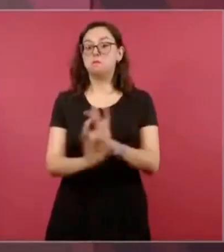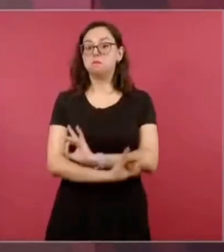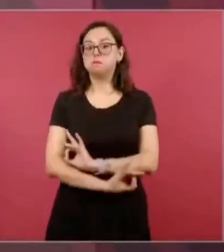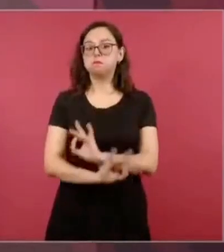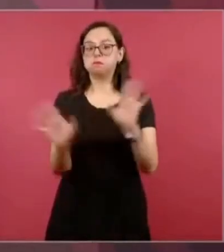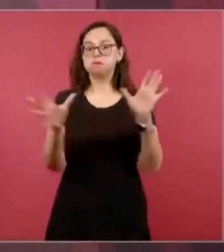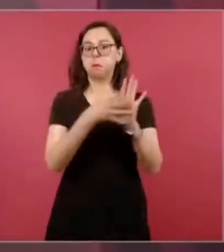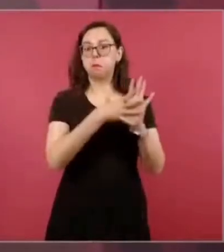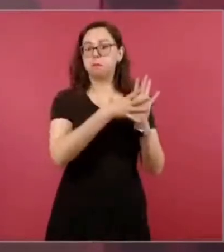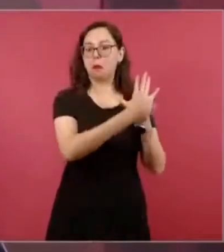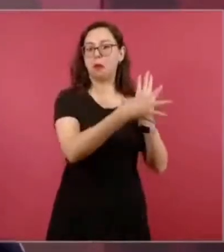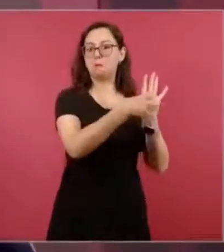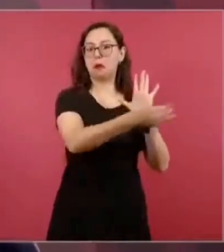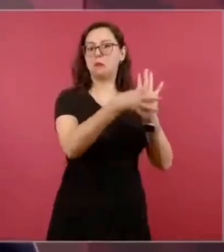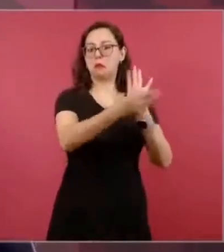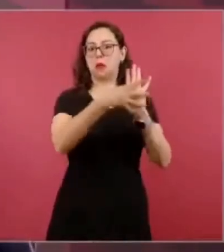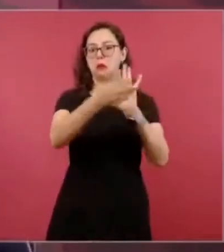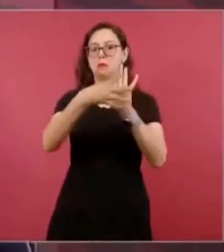Sí, pero